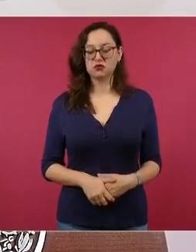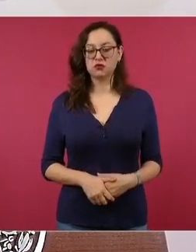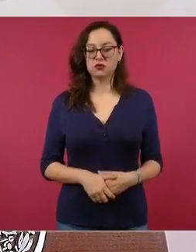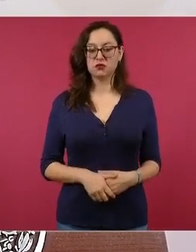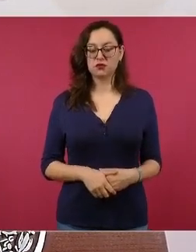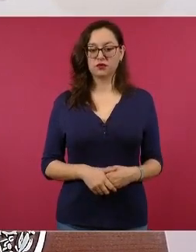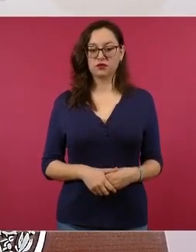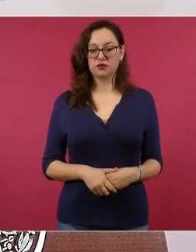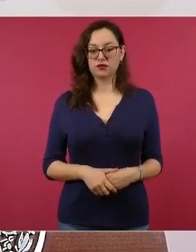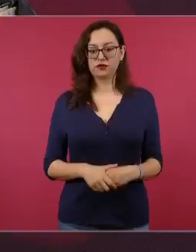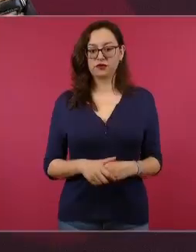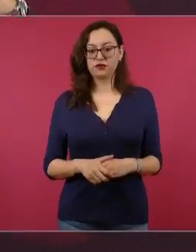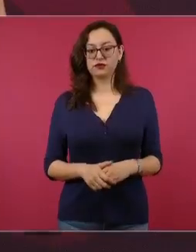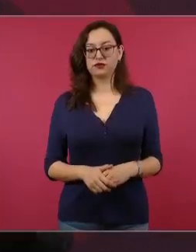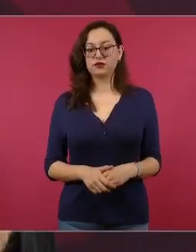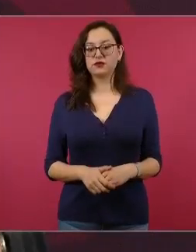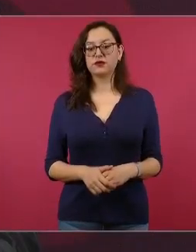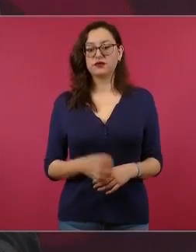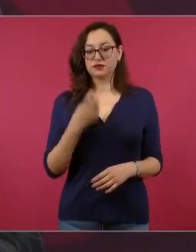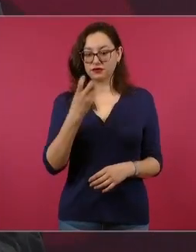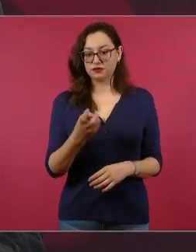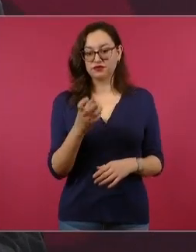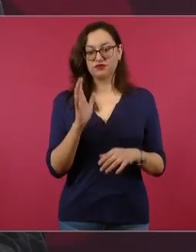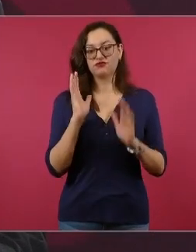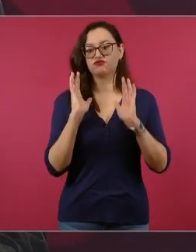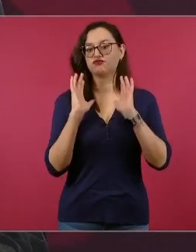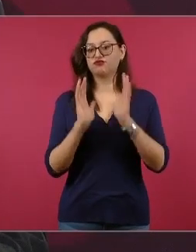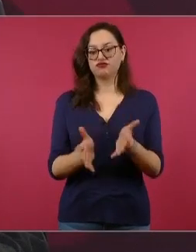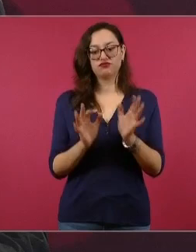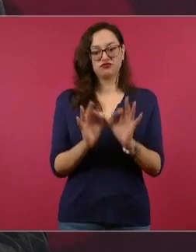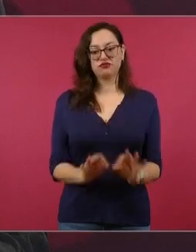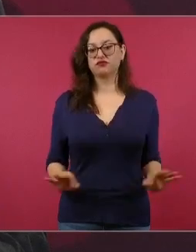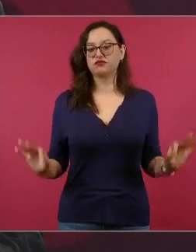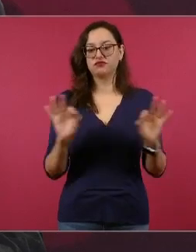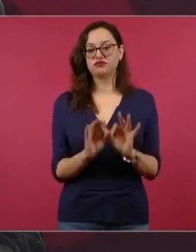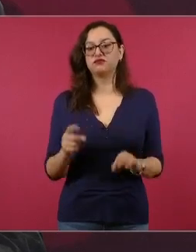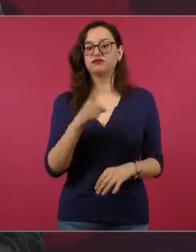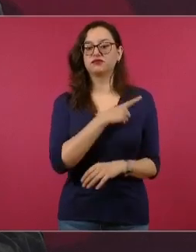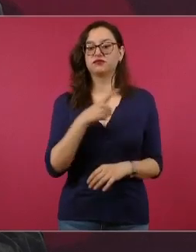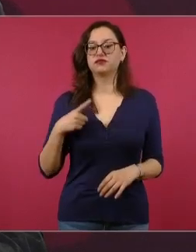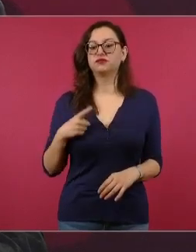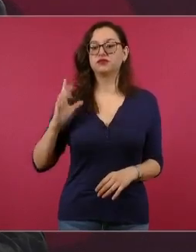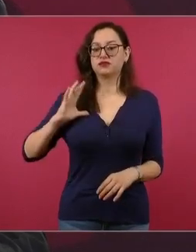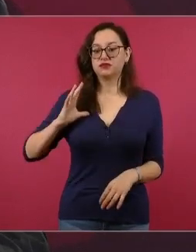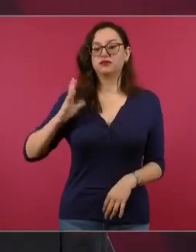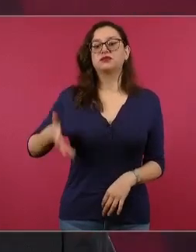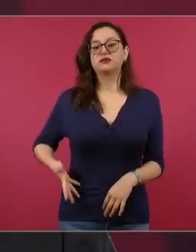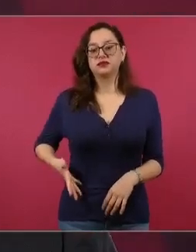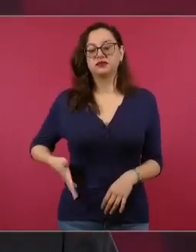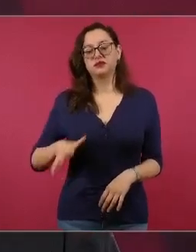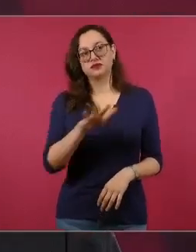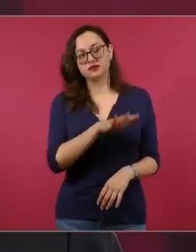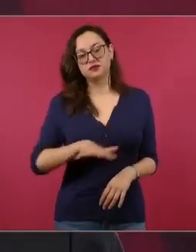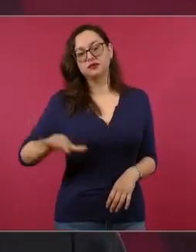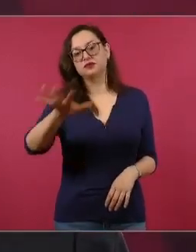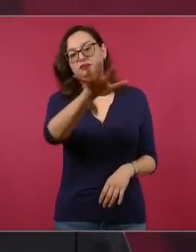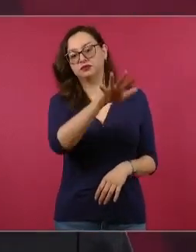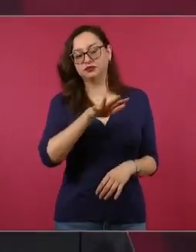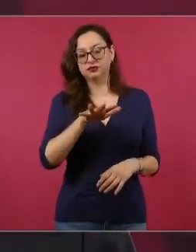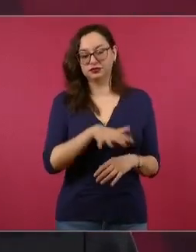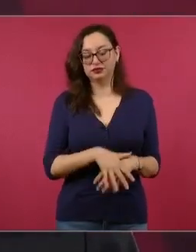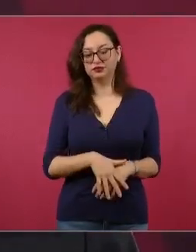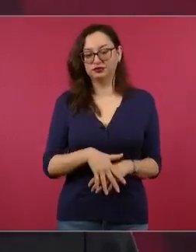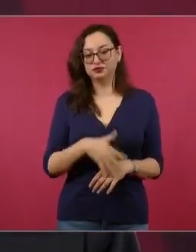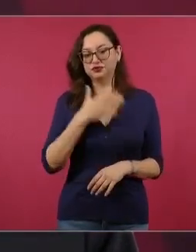Ya debe de sentirse orgullosísimo. Allá en Ures y en Rayón y en toda esa zona juegan